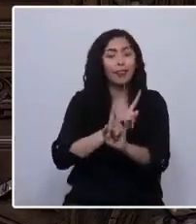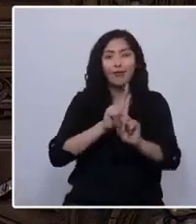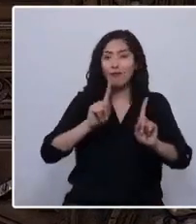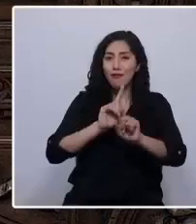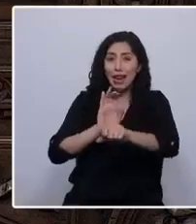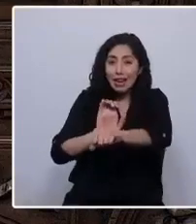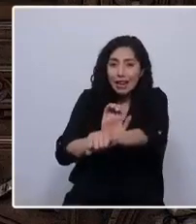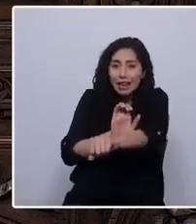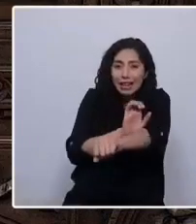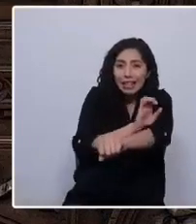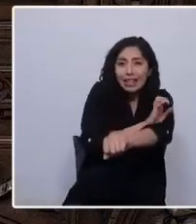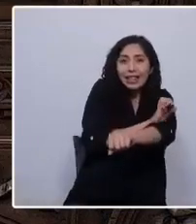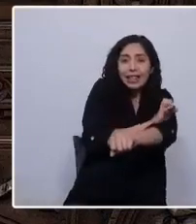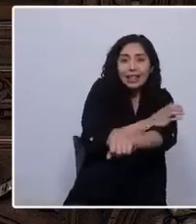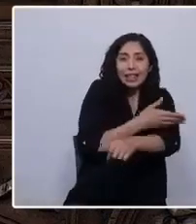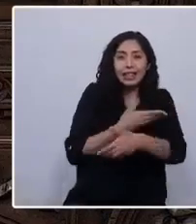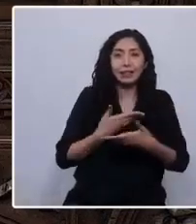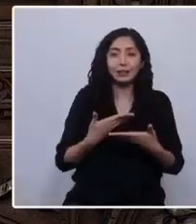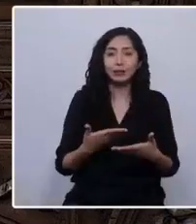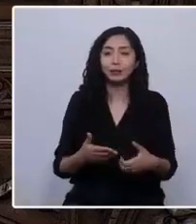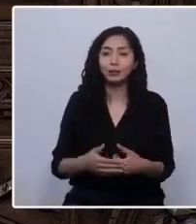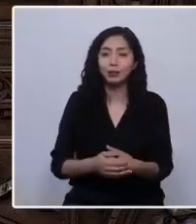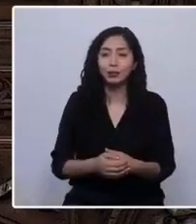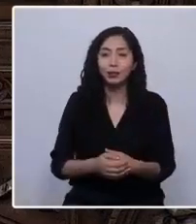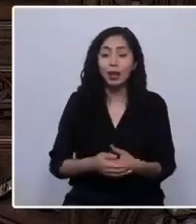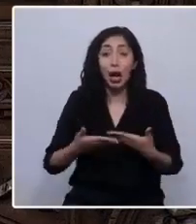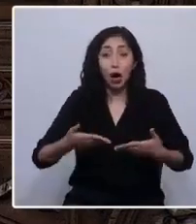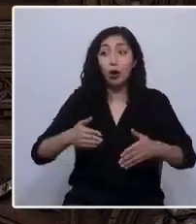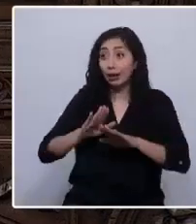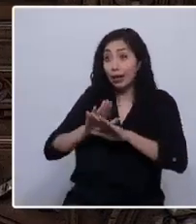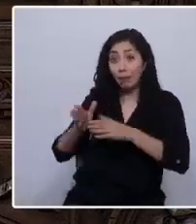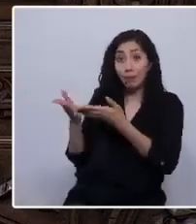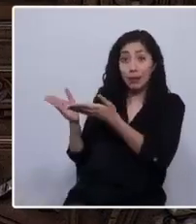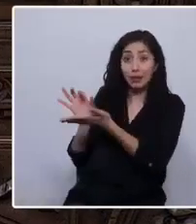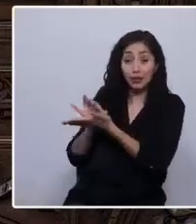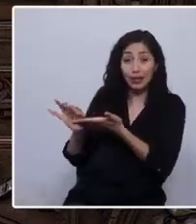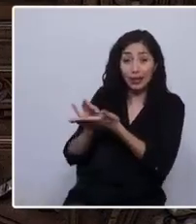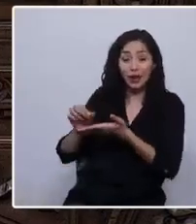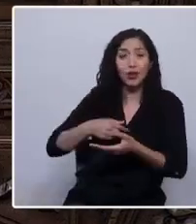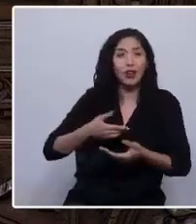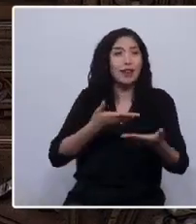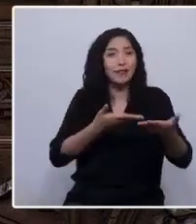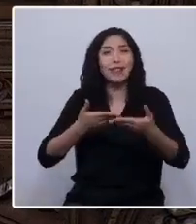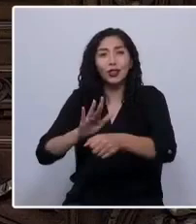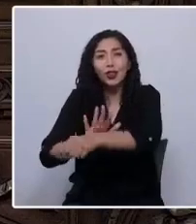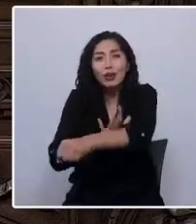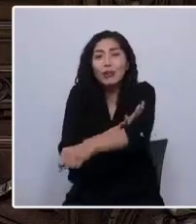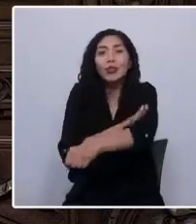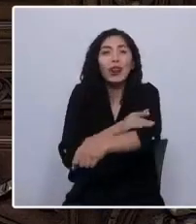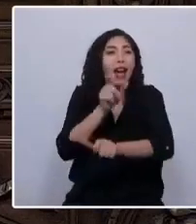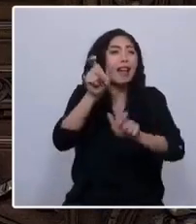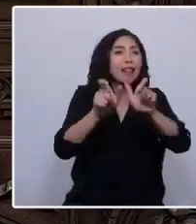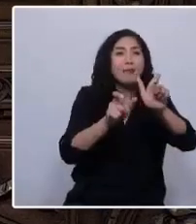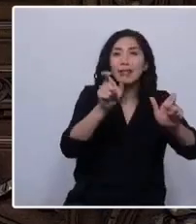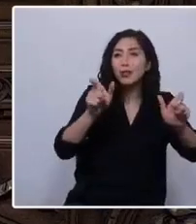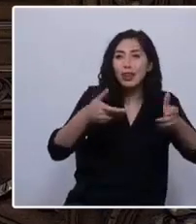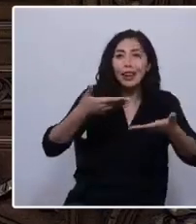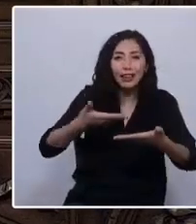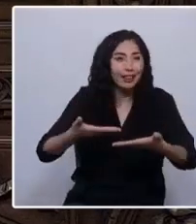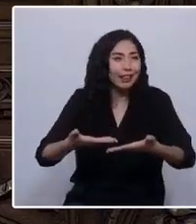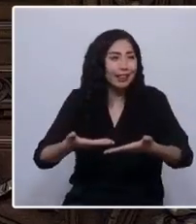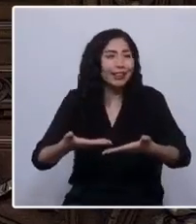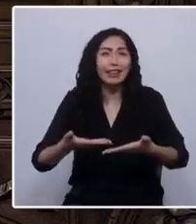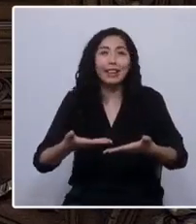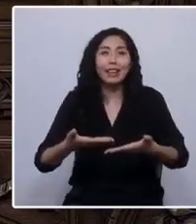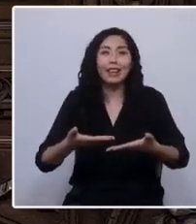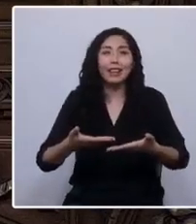les contara. Ahora termino, don John, e invito con emoción a este público presente que con